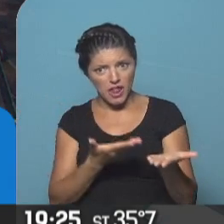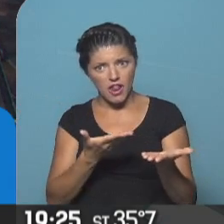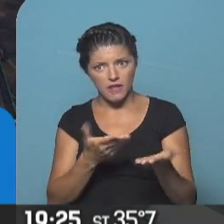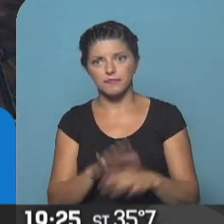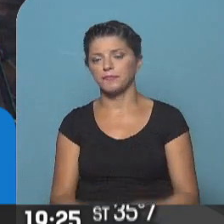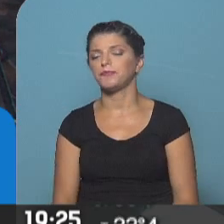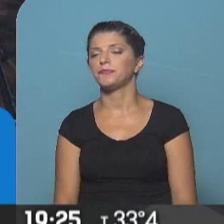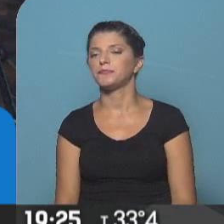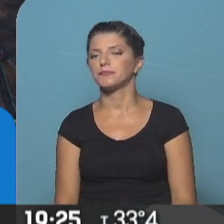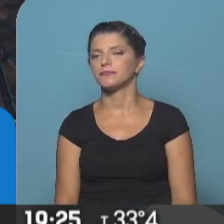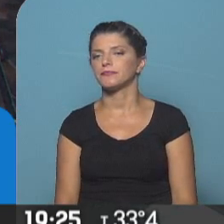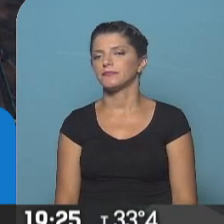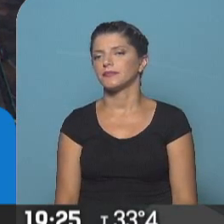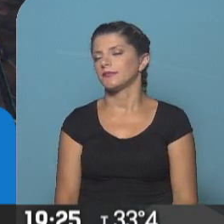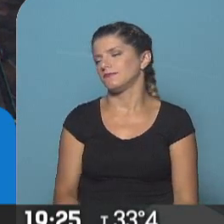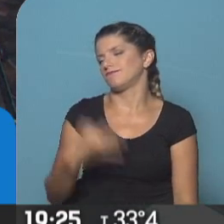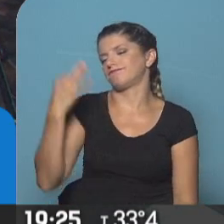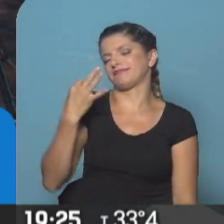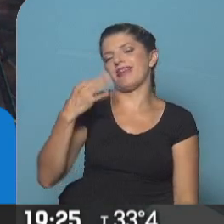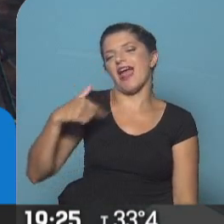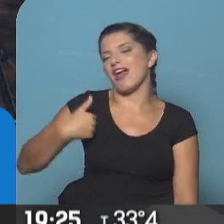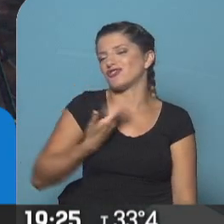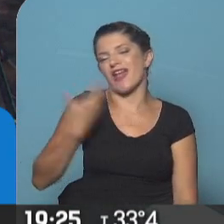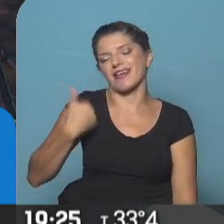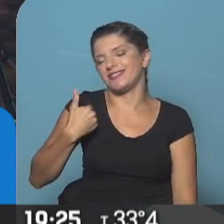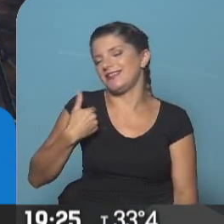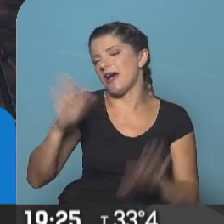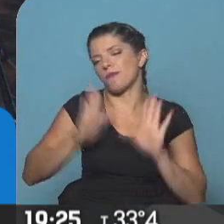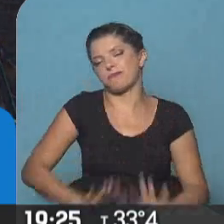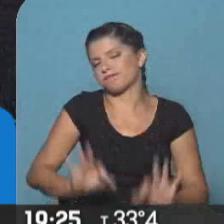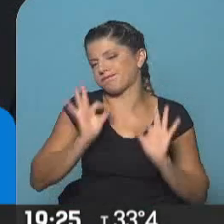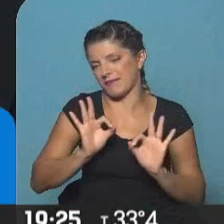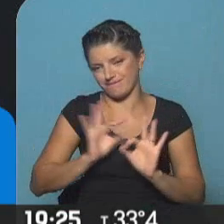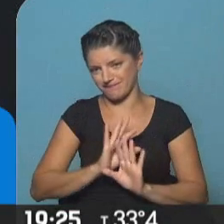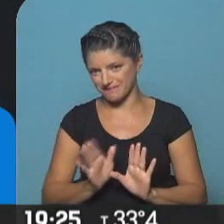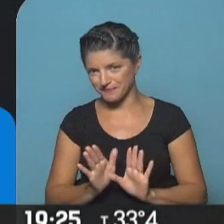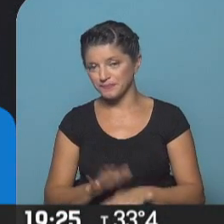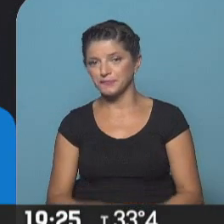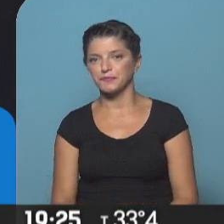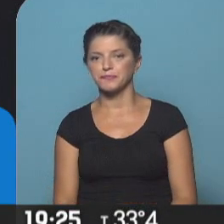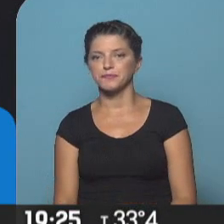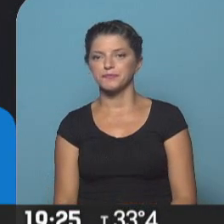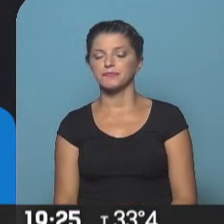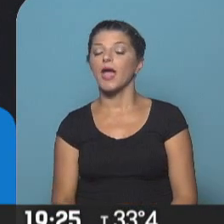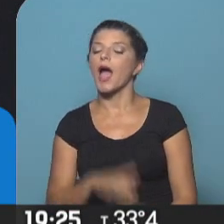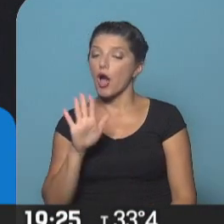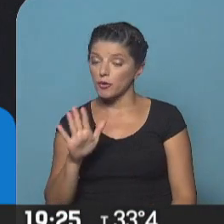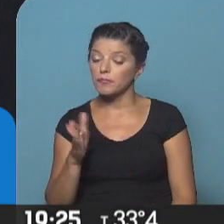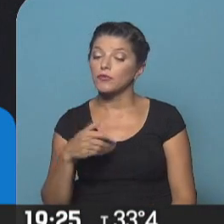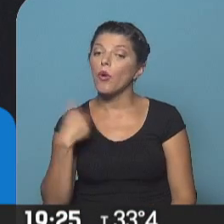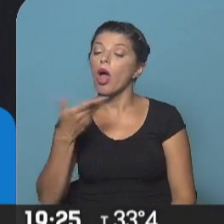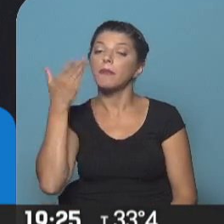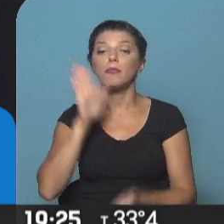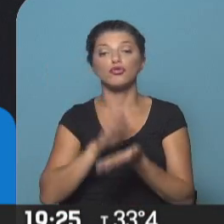pueblo argentino está totalmente preparado. Lo que tenemos que hacer cuando hablamos de Francisco es